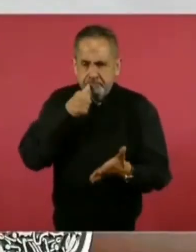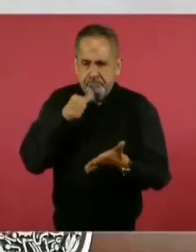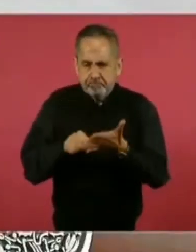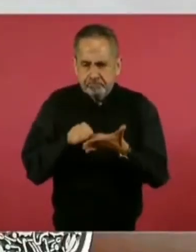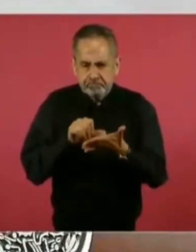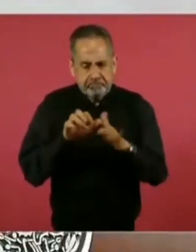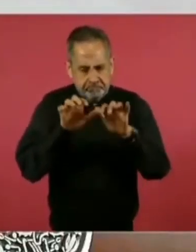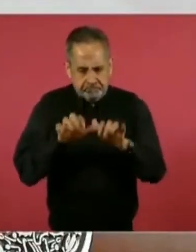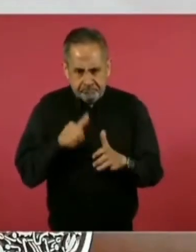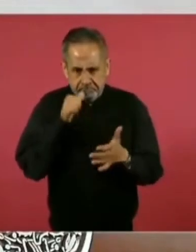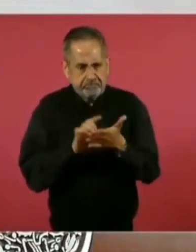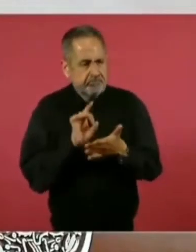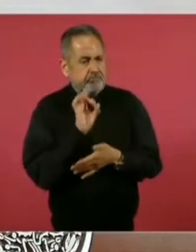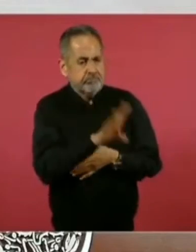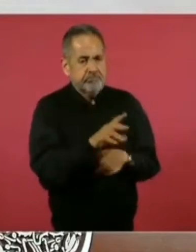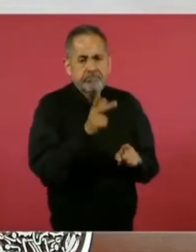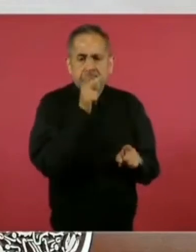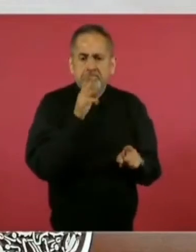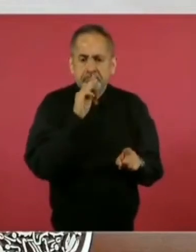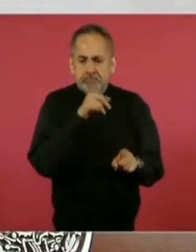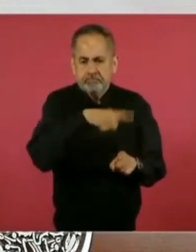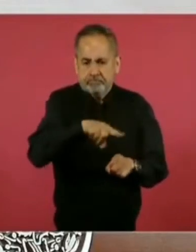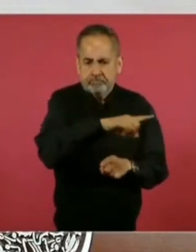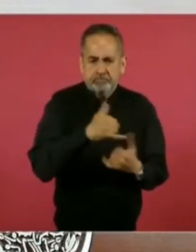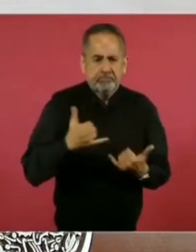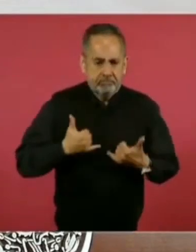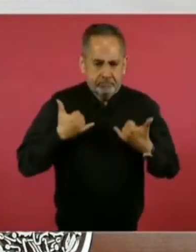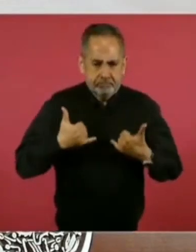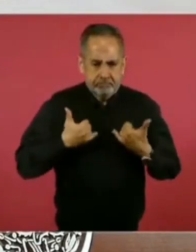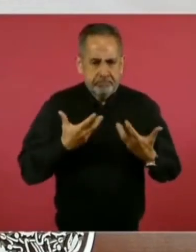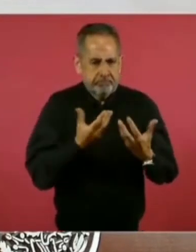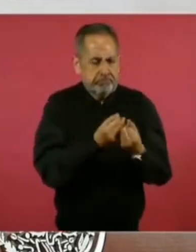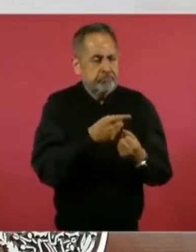los papás de los jóvenes de